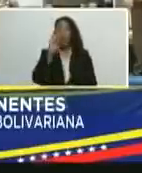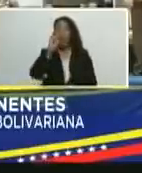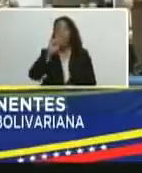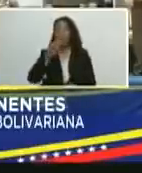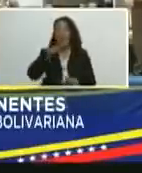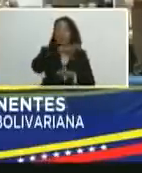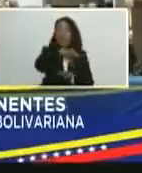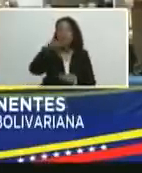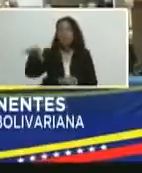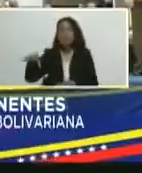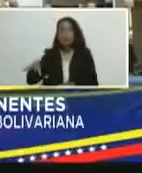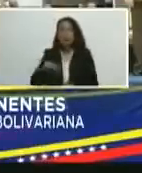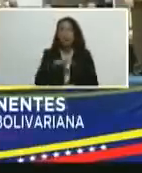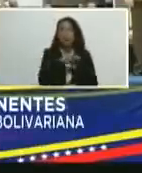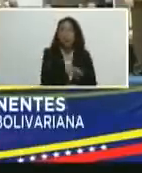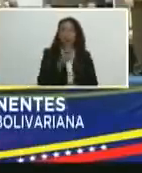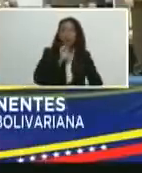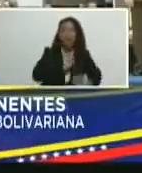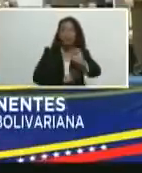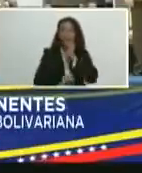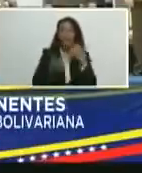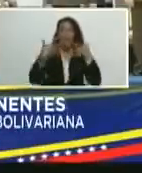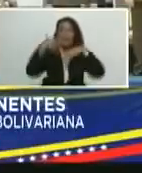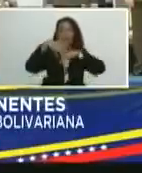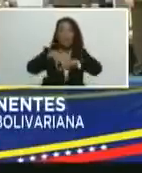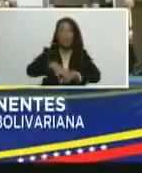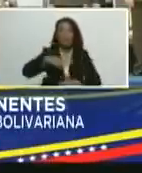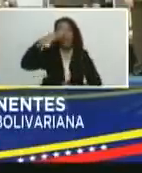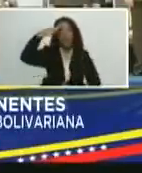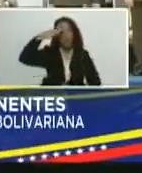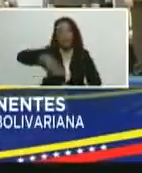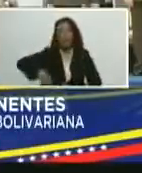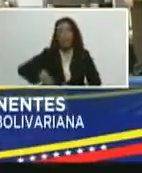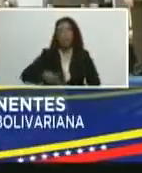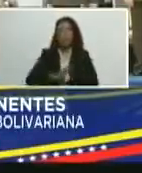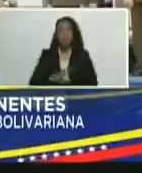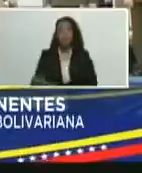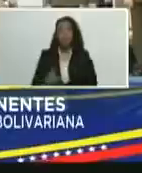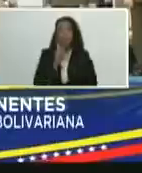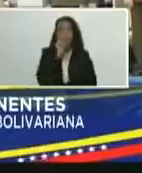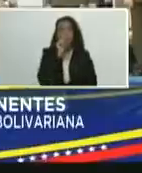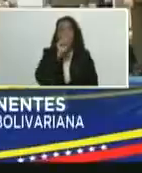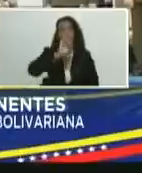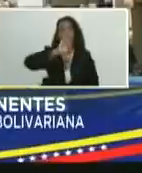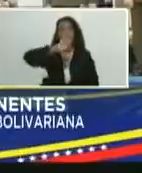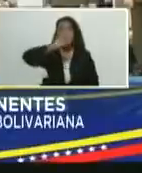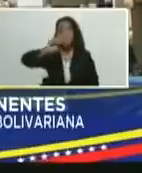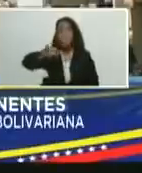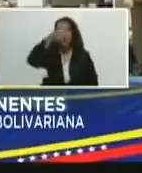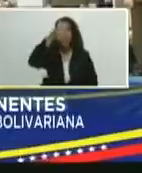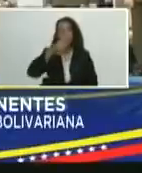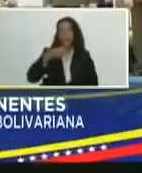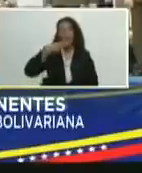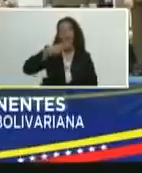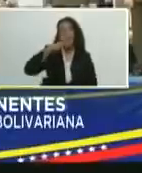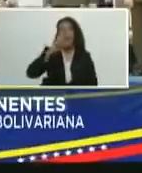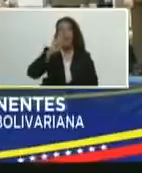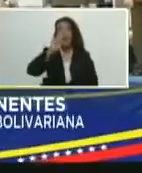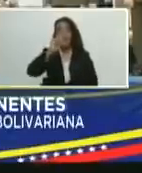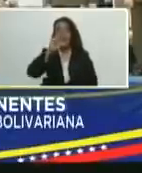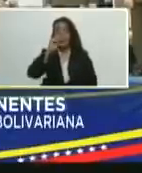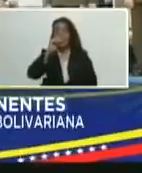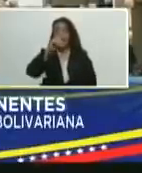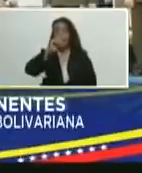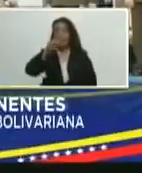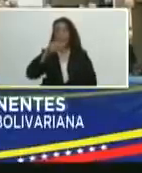Región de Defensa Integral Capital a el mayor general Hernández Lare,